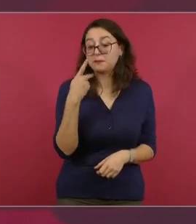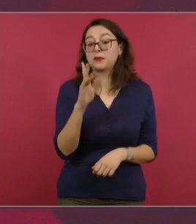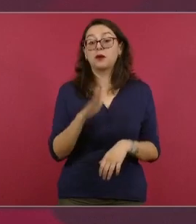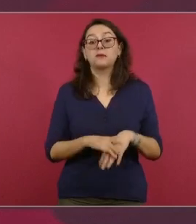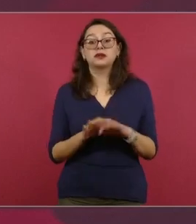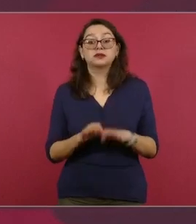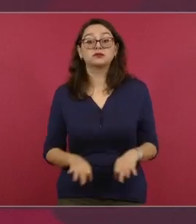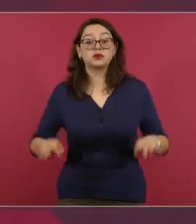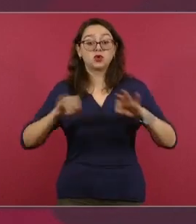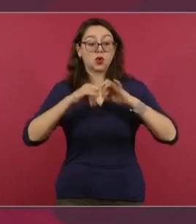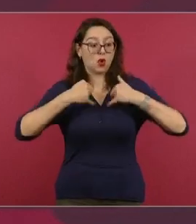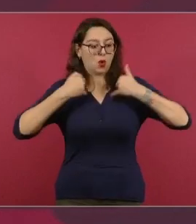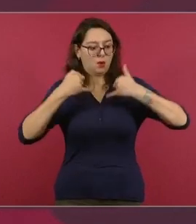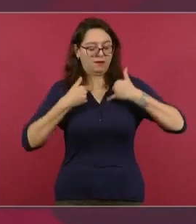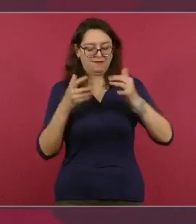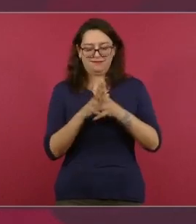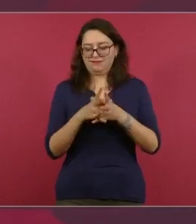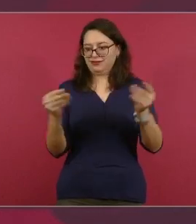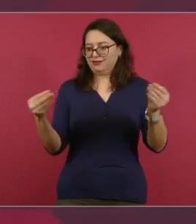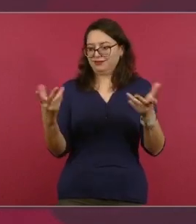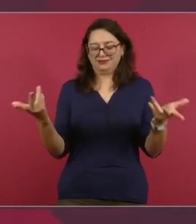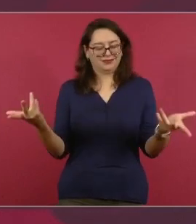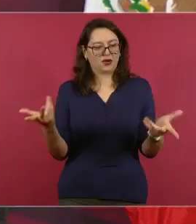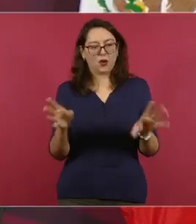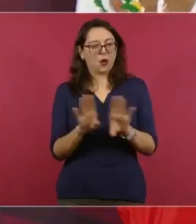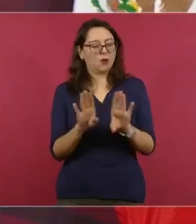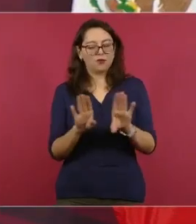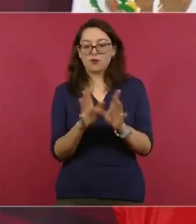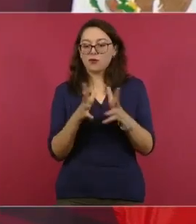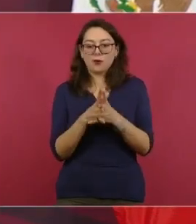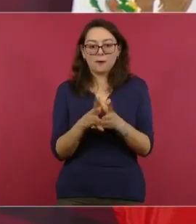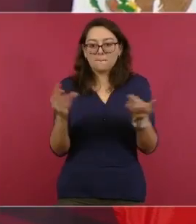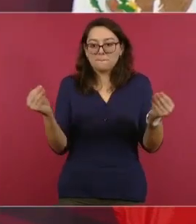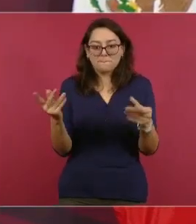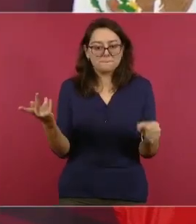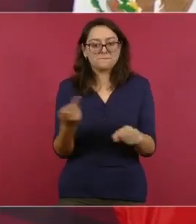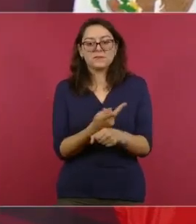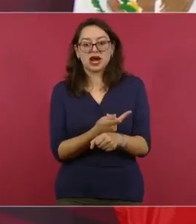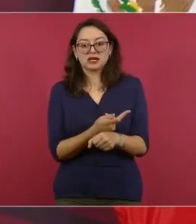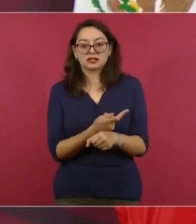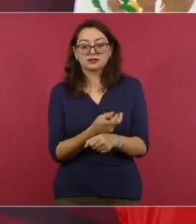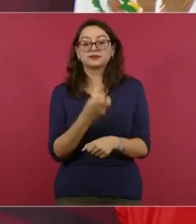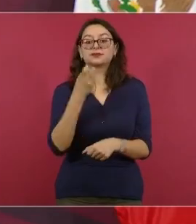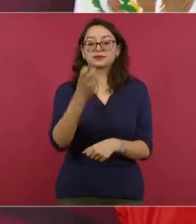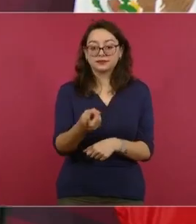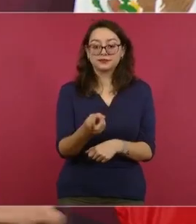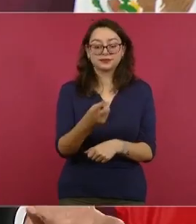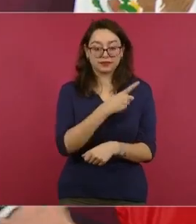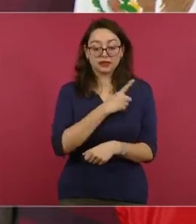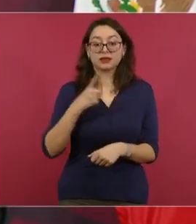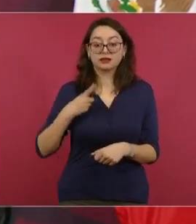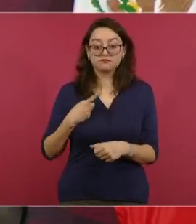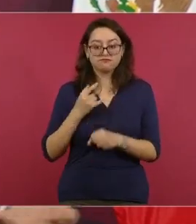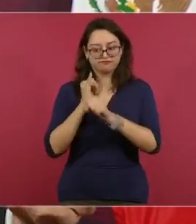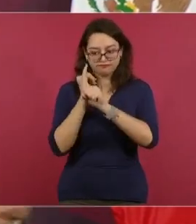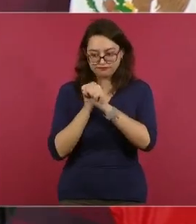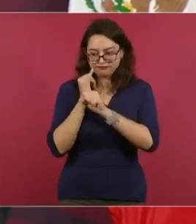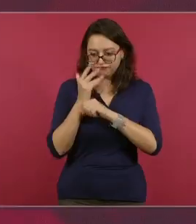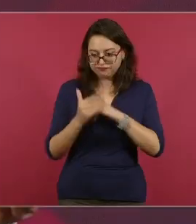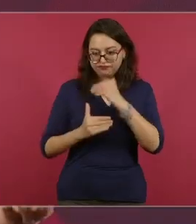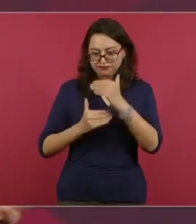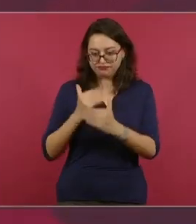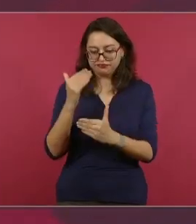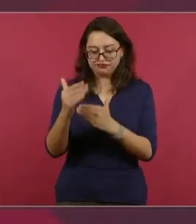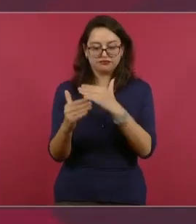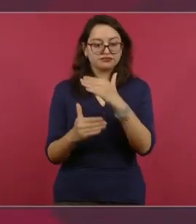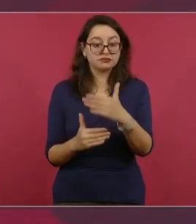eso estamos y no hay impunidad para nadie. Desde luego, no se